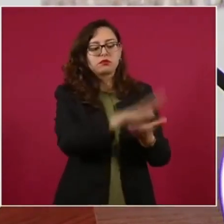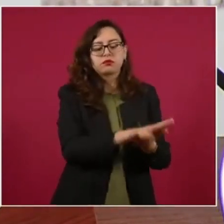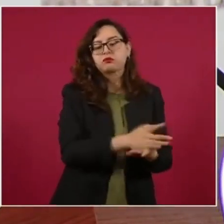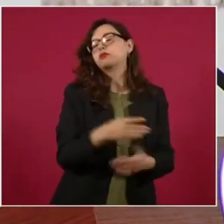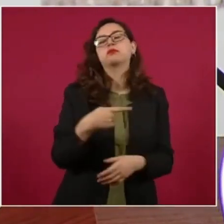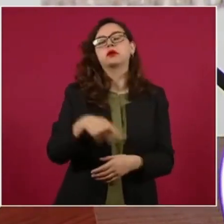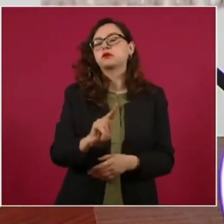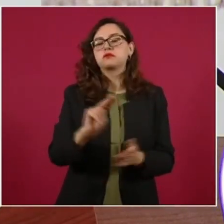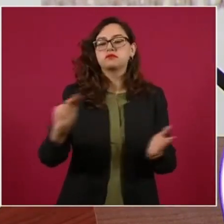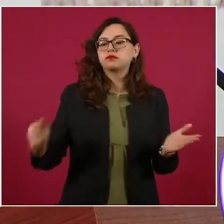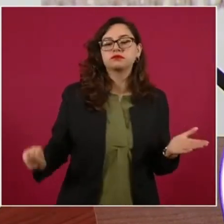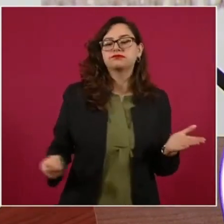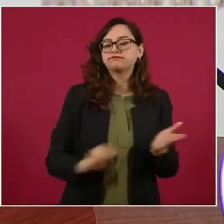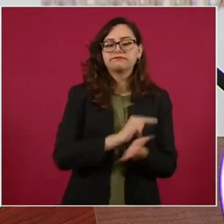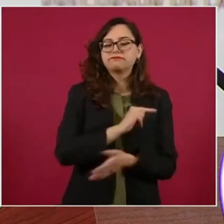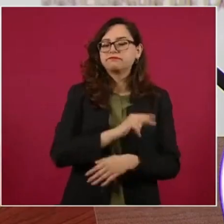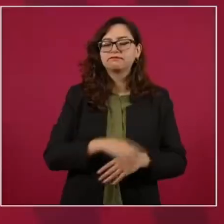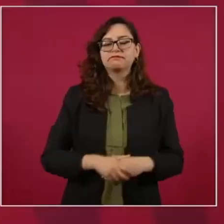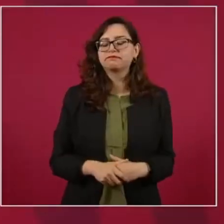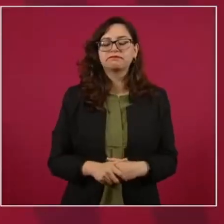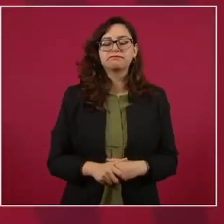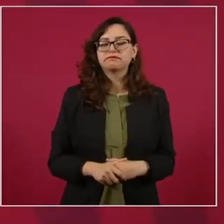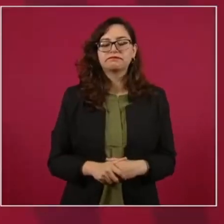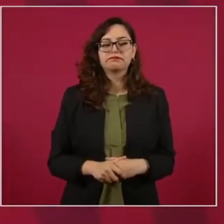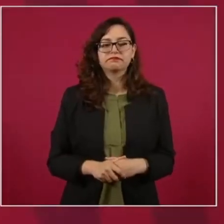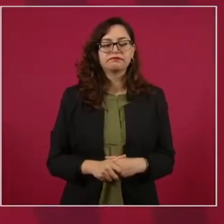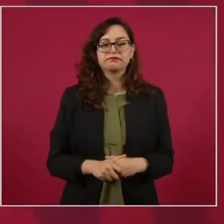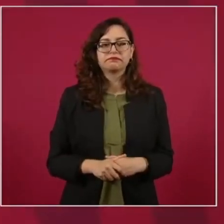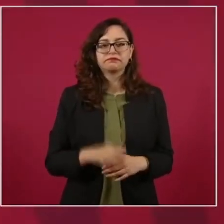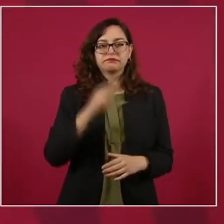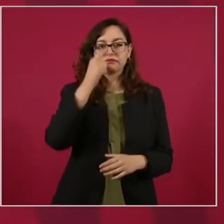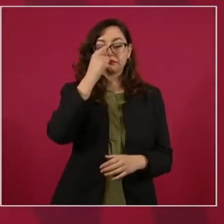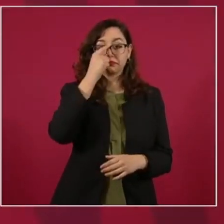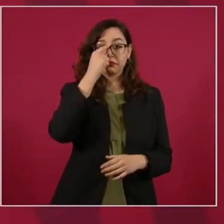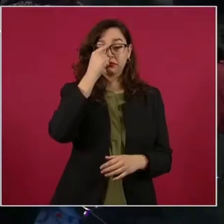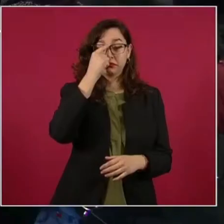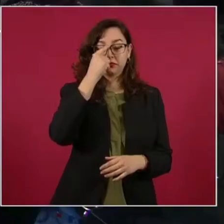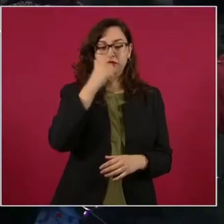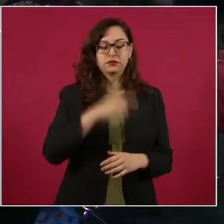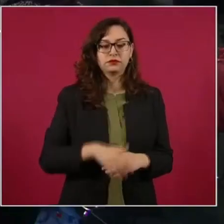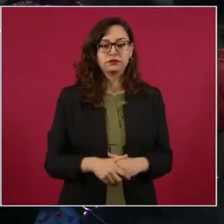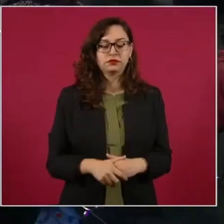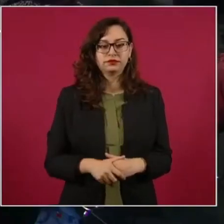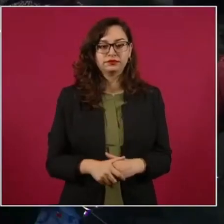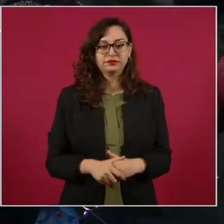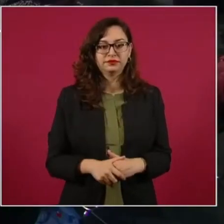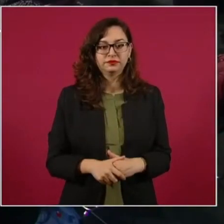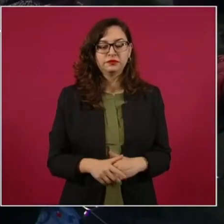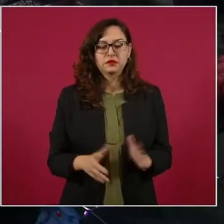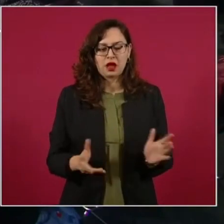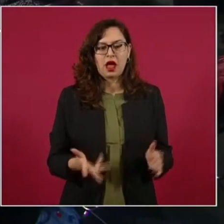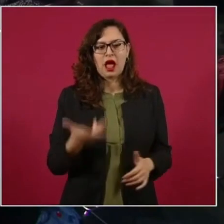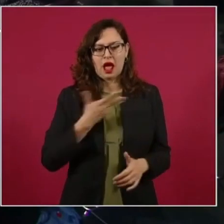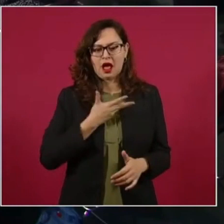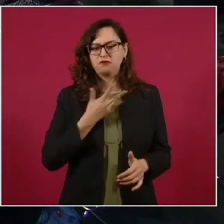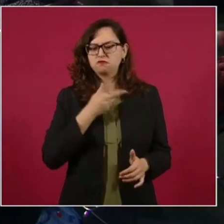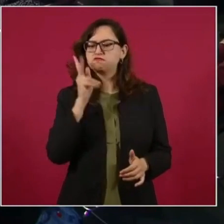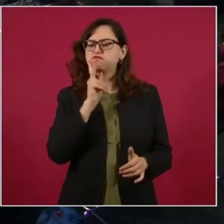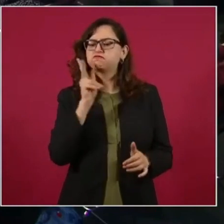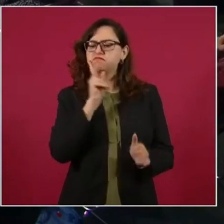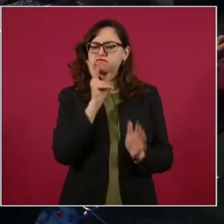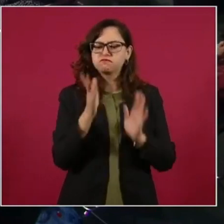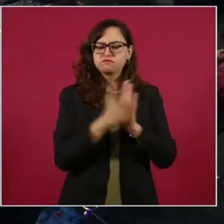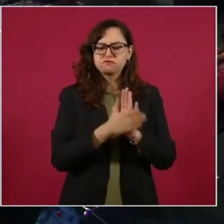extralegal, lo que se supo, y de eso sí se puede probar,